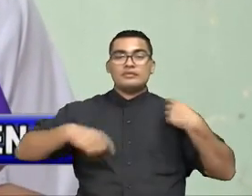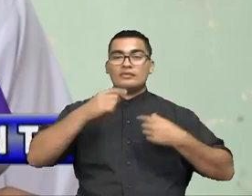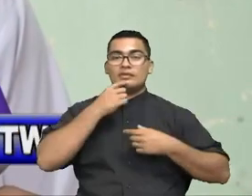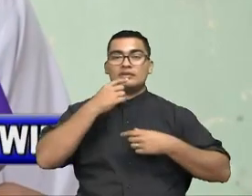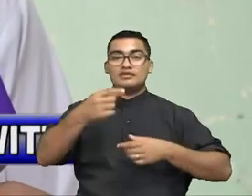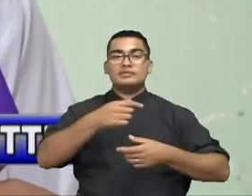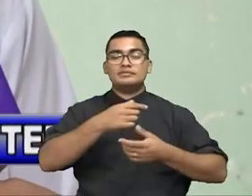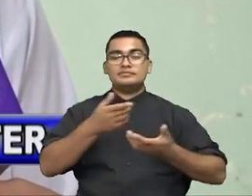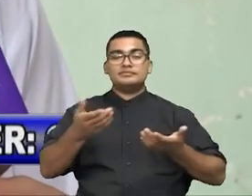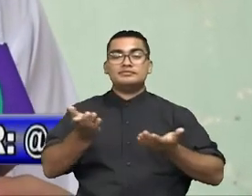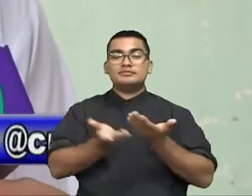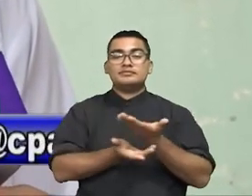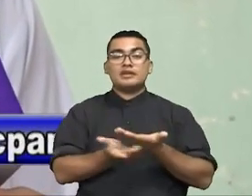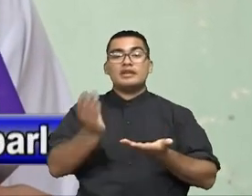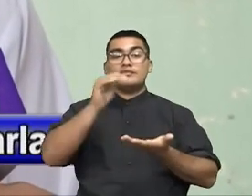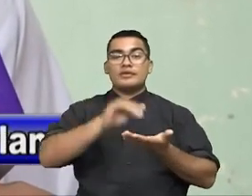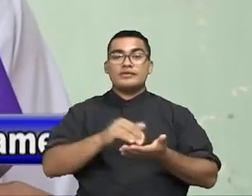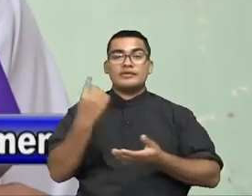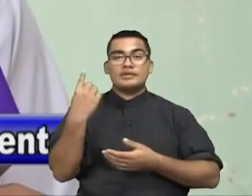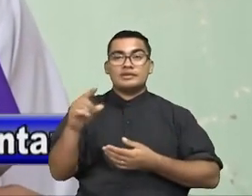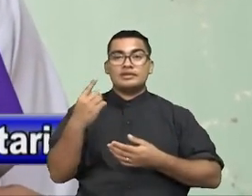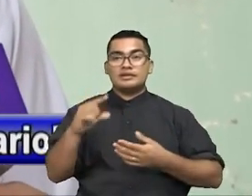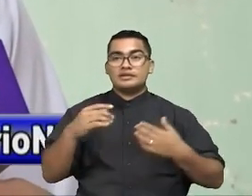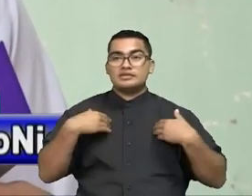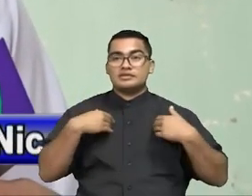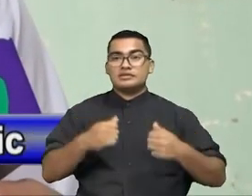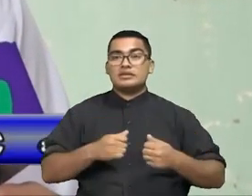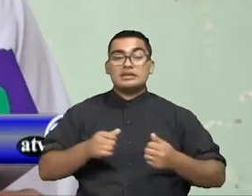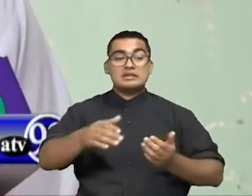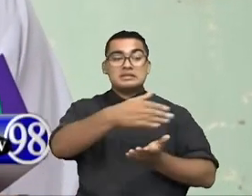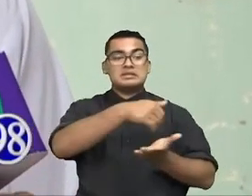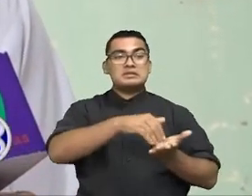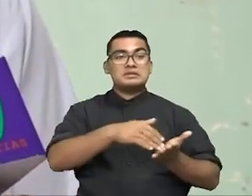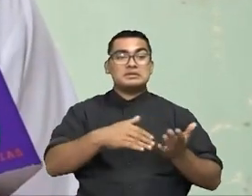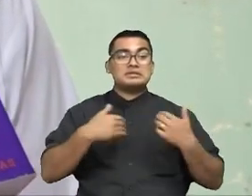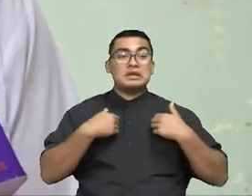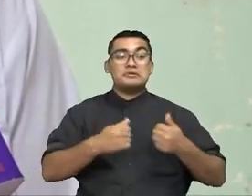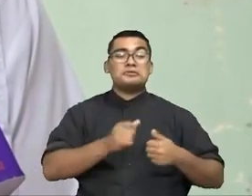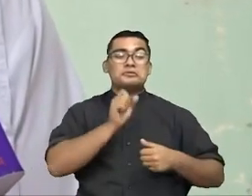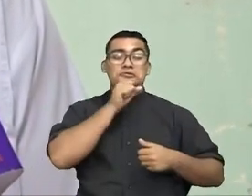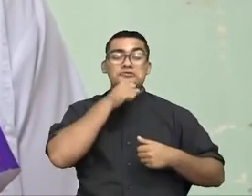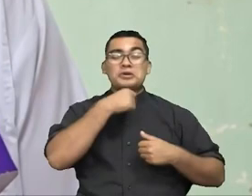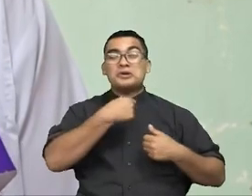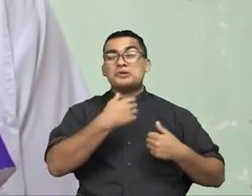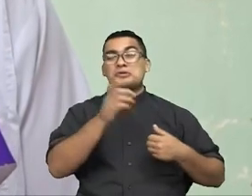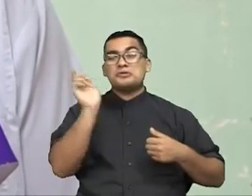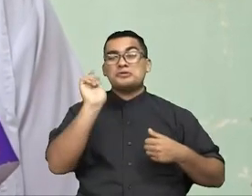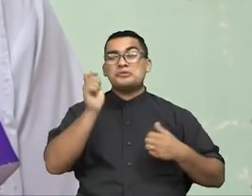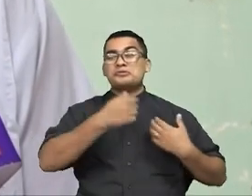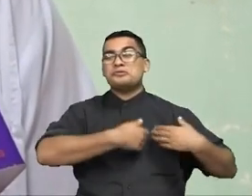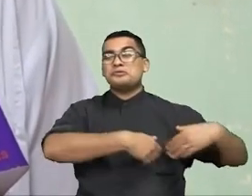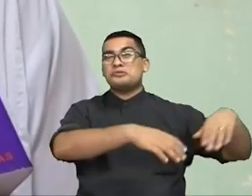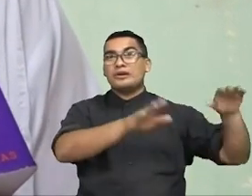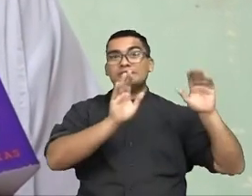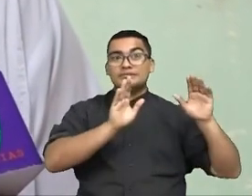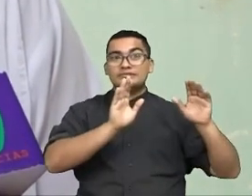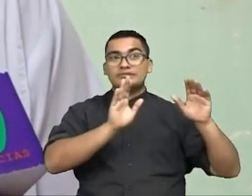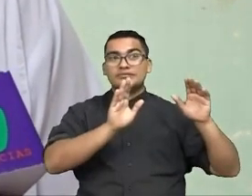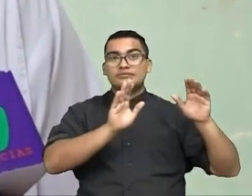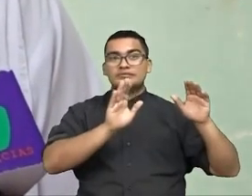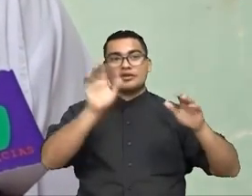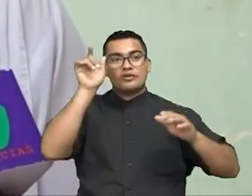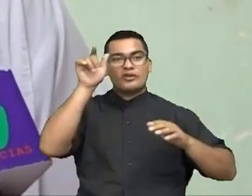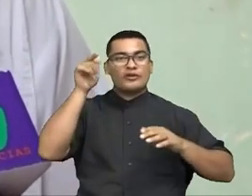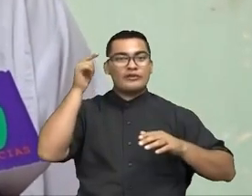fue la restitución del derecho a la salud. Este centro de salud había sido abandonado, ¿verdad? No tenía mejora. Es a partir de ese momento que